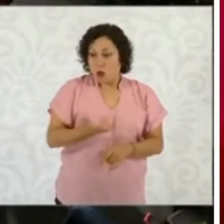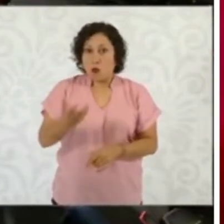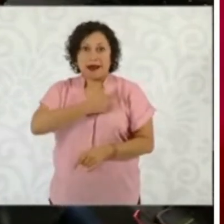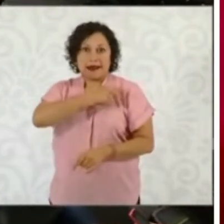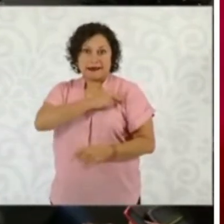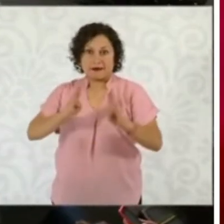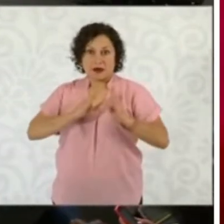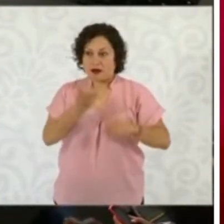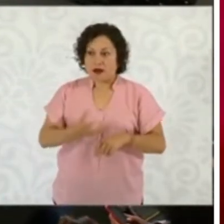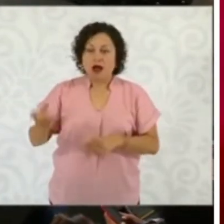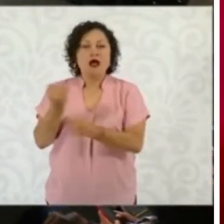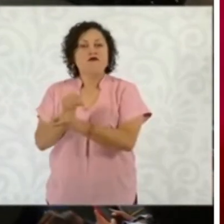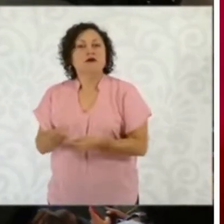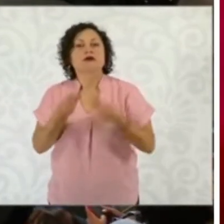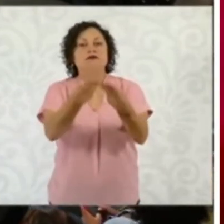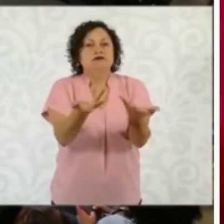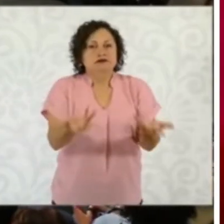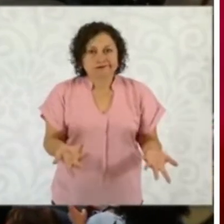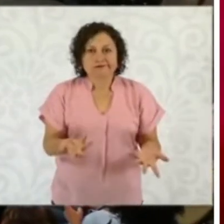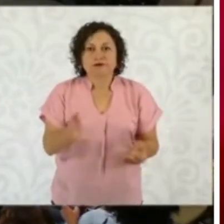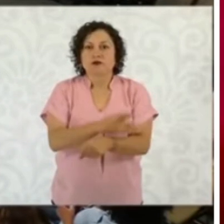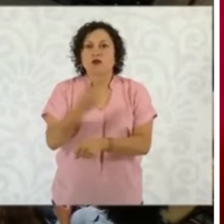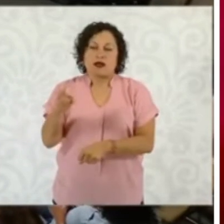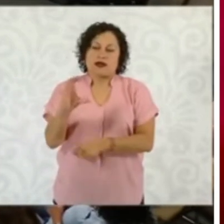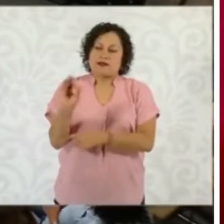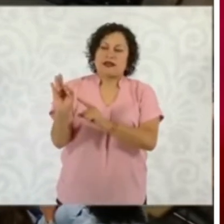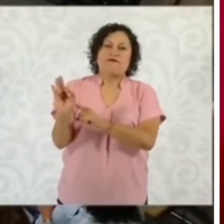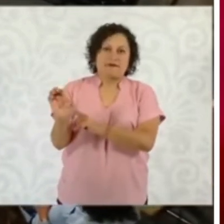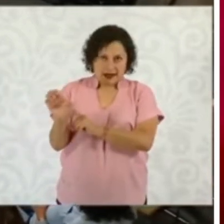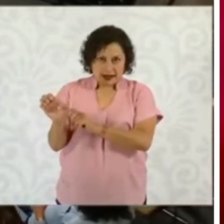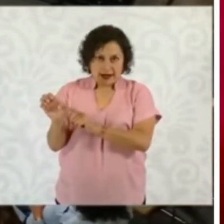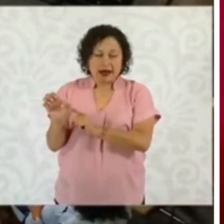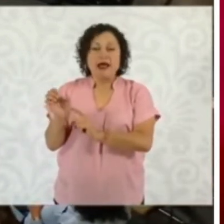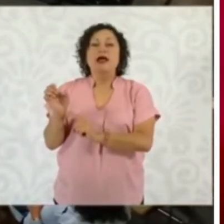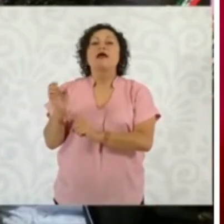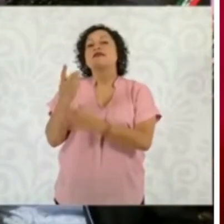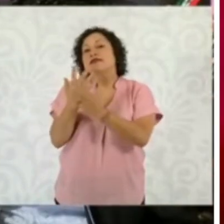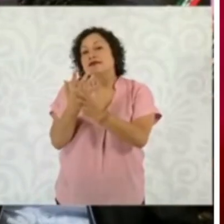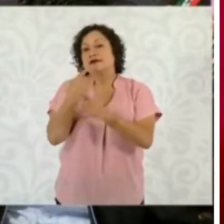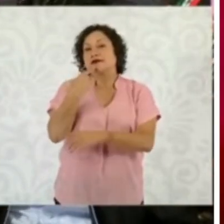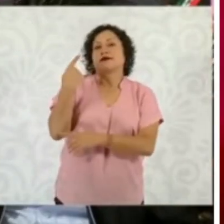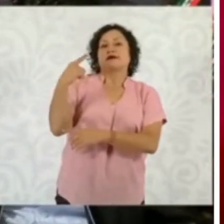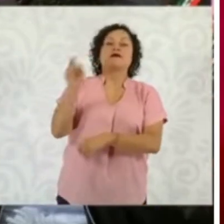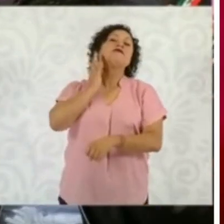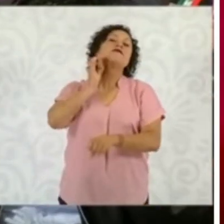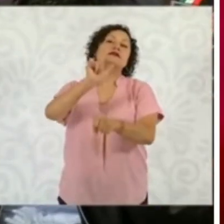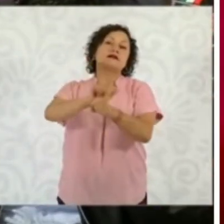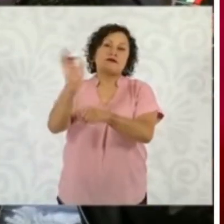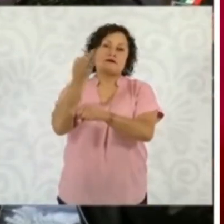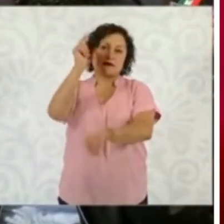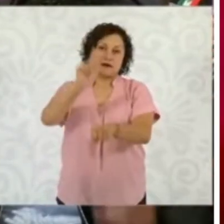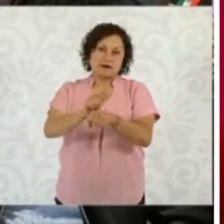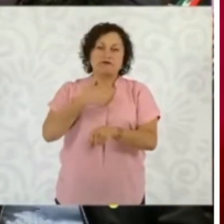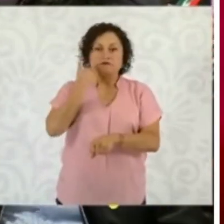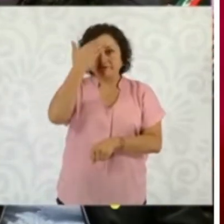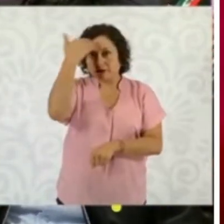respecto de esta situación, sobre todo porque, pues ellos, la CFE también informó a la revista que presentó una denuncia ante la Fiscalía General de la República. Conocer el detalle de la